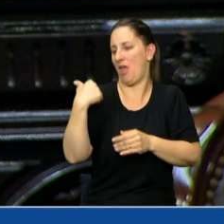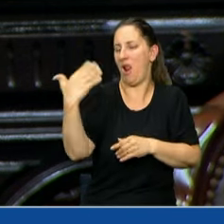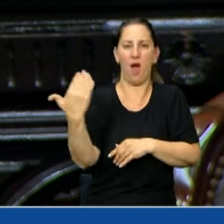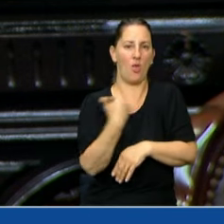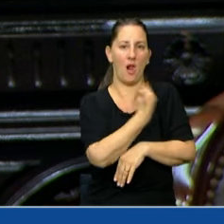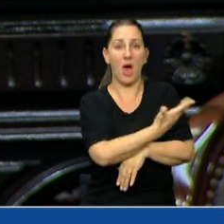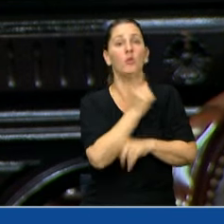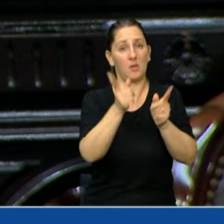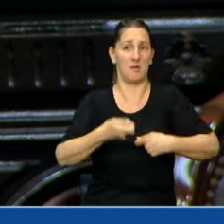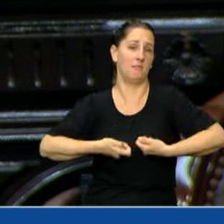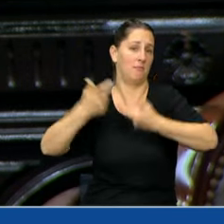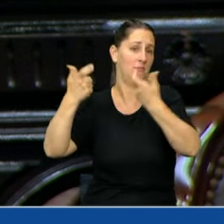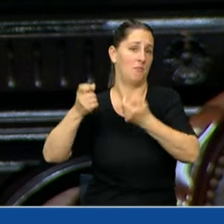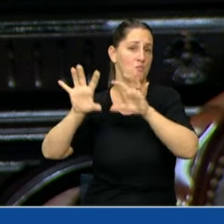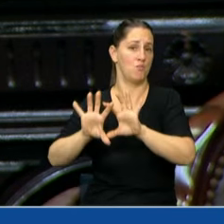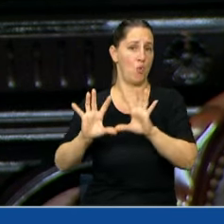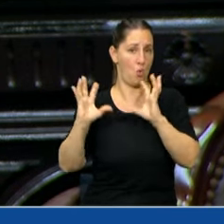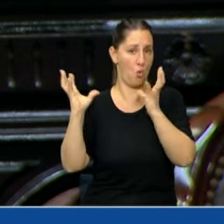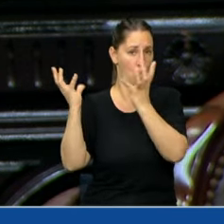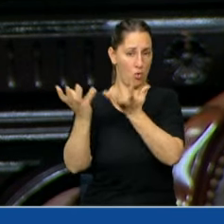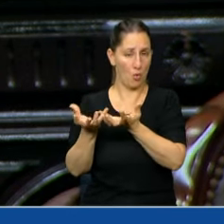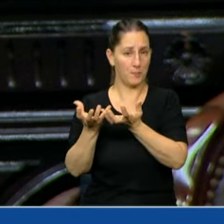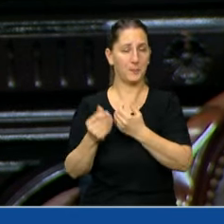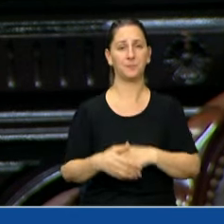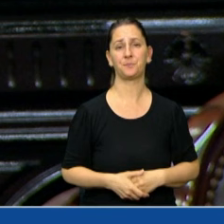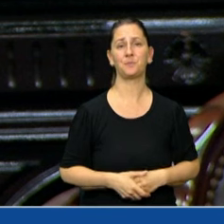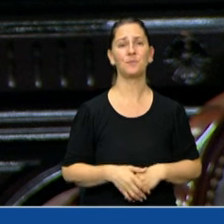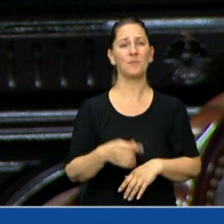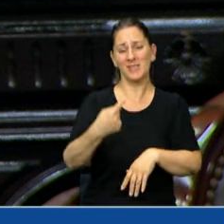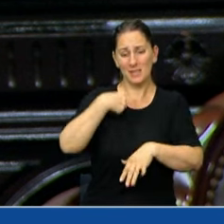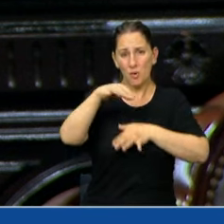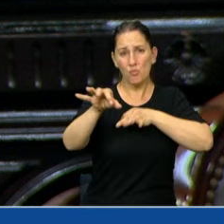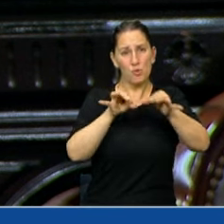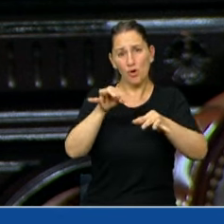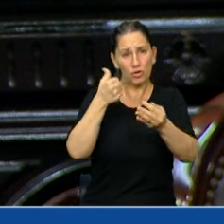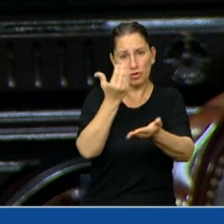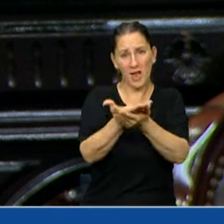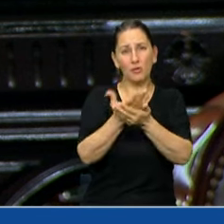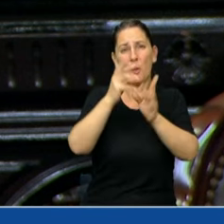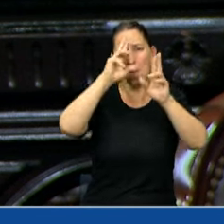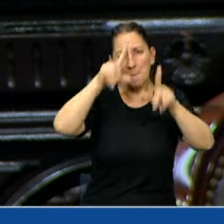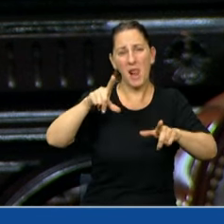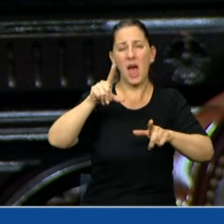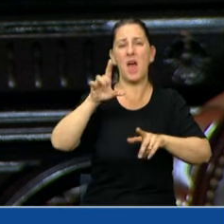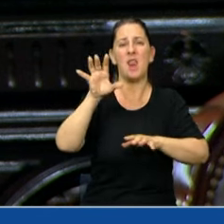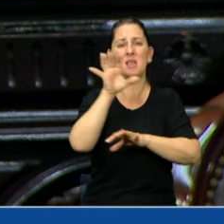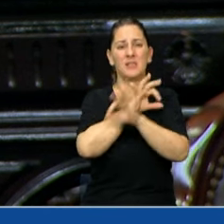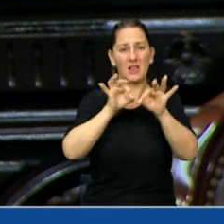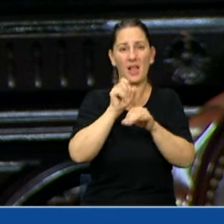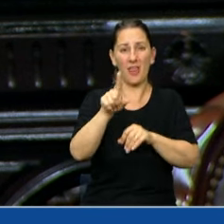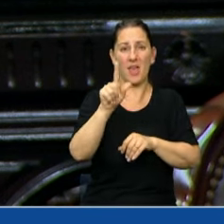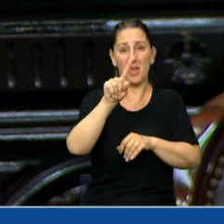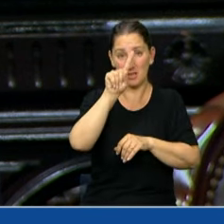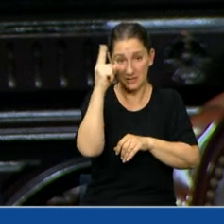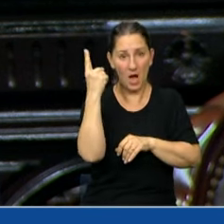también al mundo jamás podría no apoyar esta política de estado los